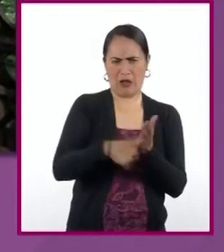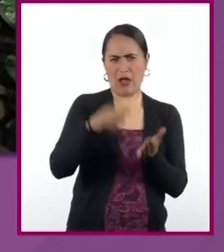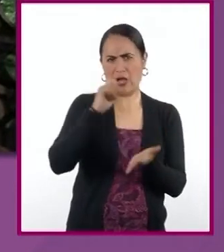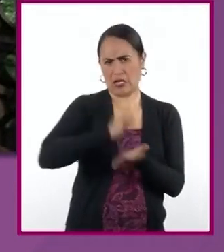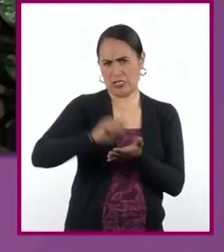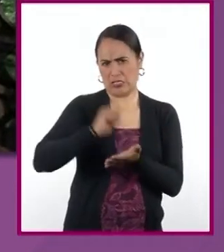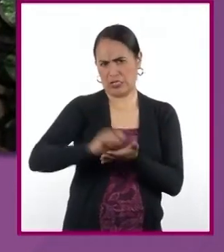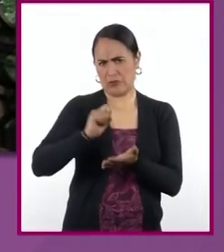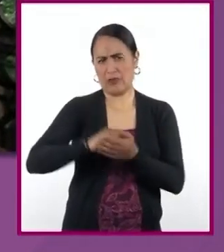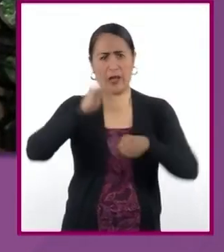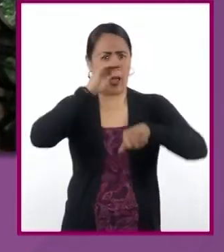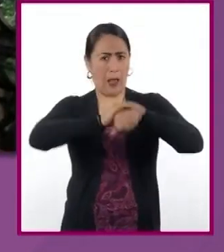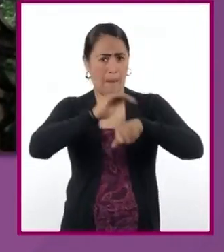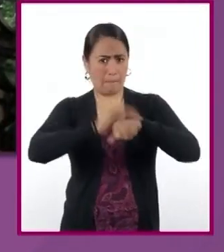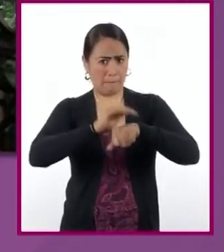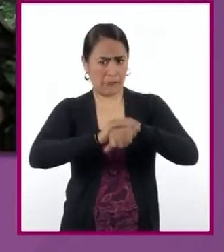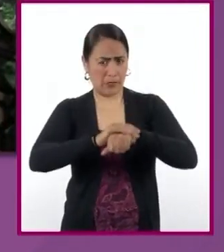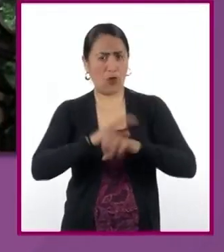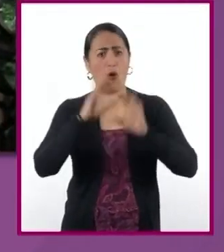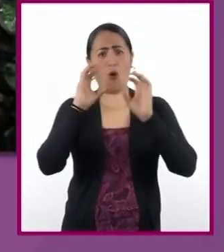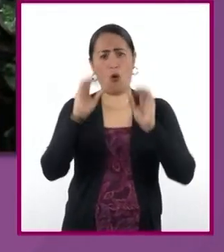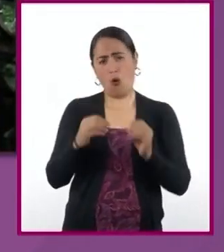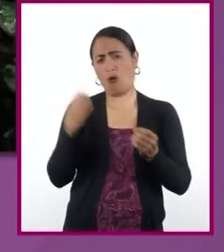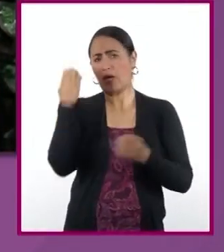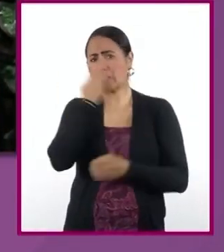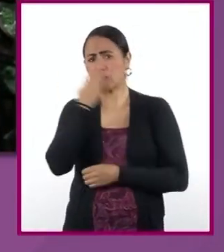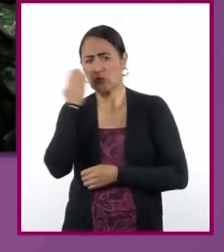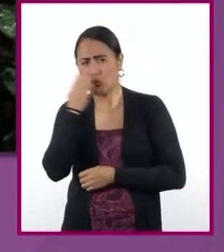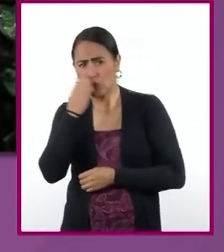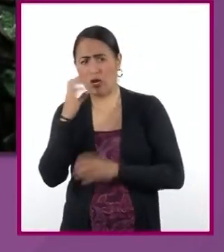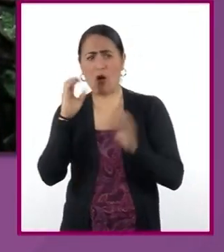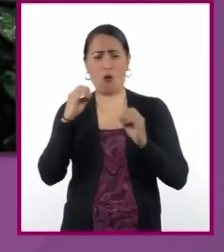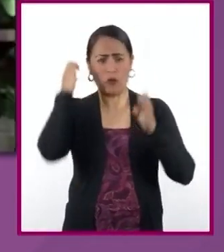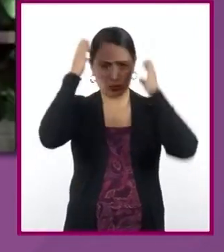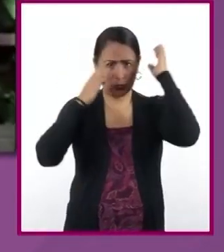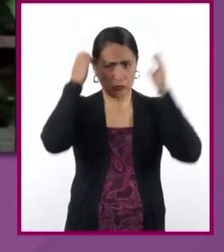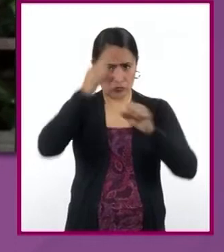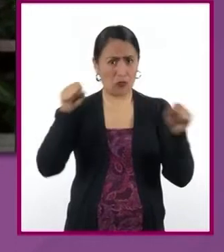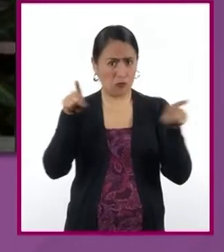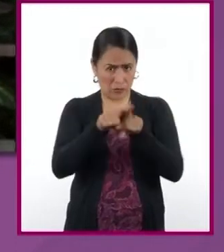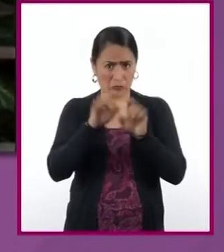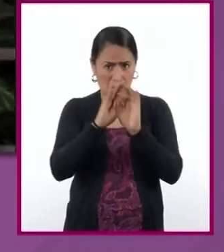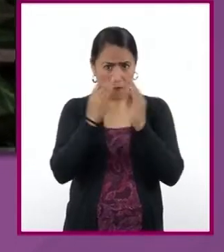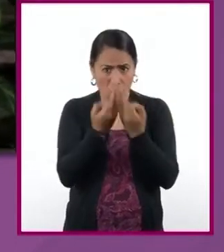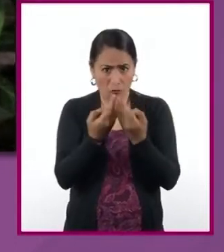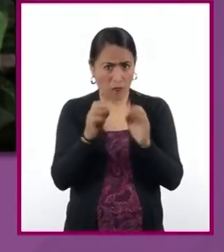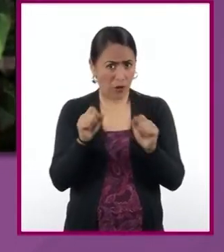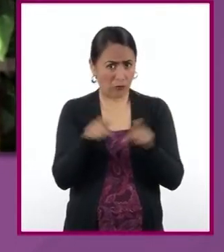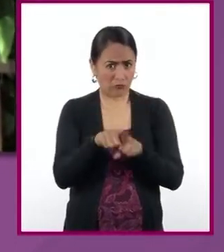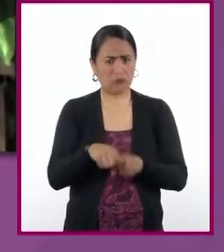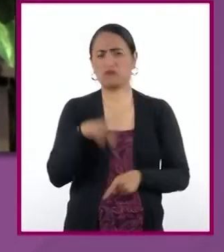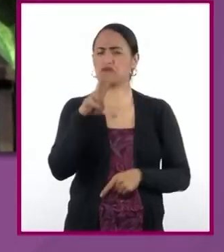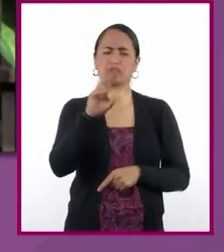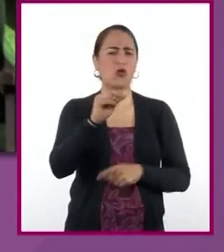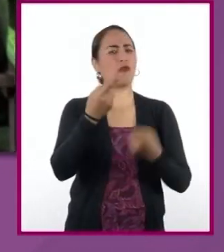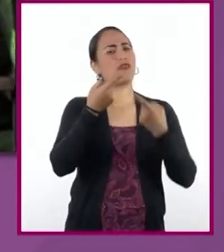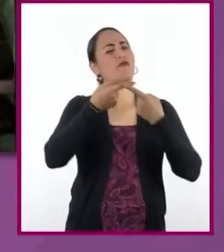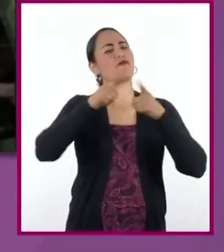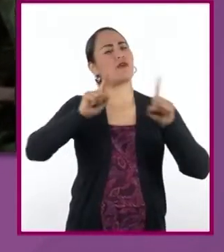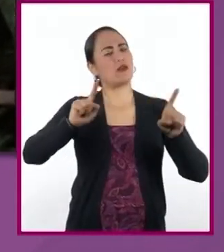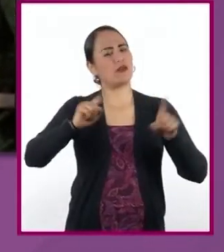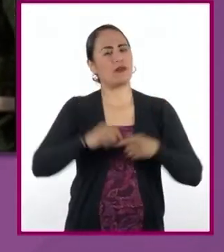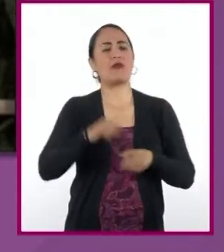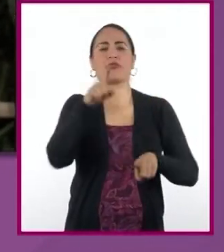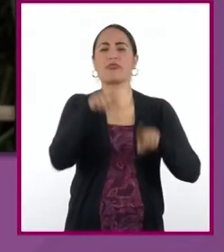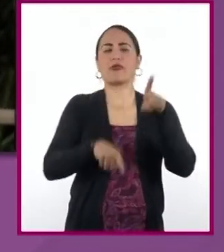un amigo que el que empleamos en un texto para la escuela o en una exposición. En realidad empleamos un lenguaje distinto, dependiendo